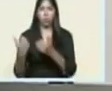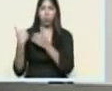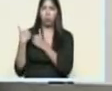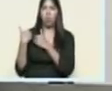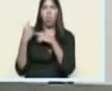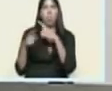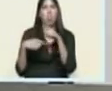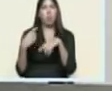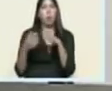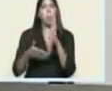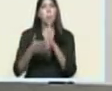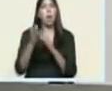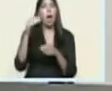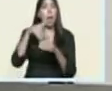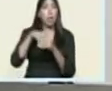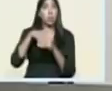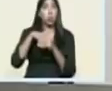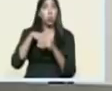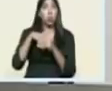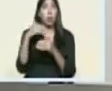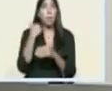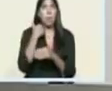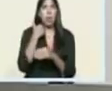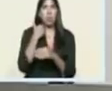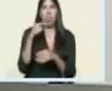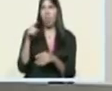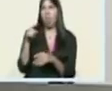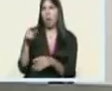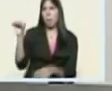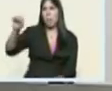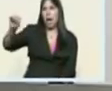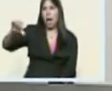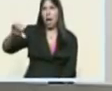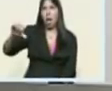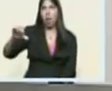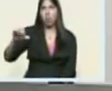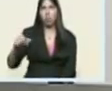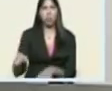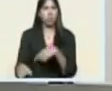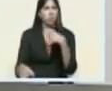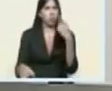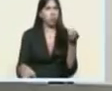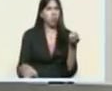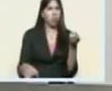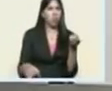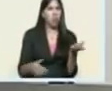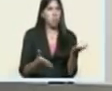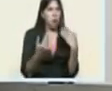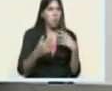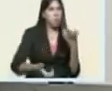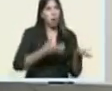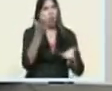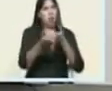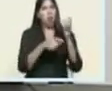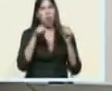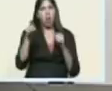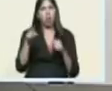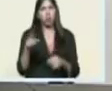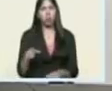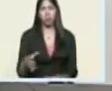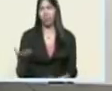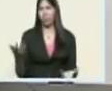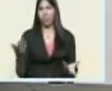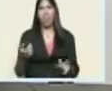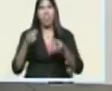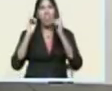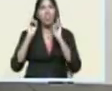decir, vamos a elecciones, cuando pierde, cantar fraude, o otro día decir, nos retiramos y llamamos a sabotear el proceso electoral. No,